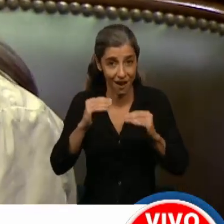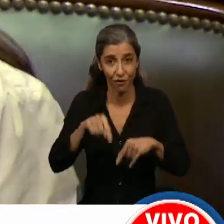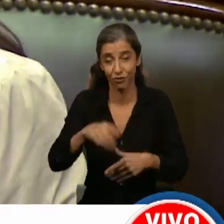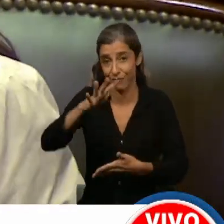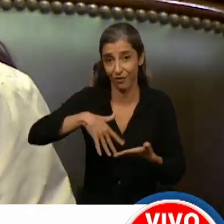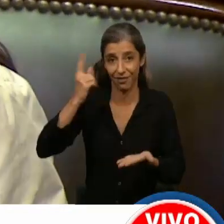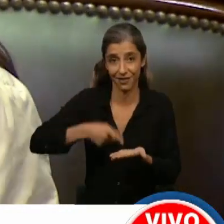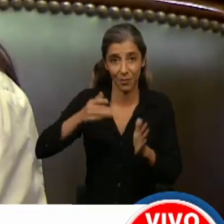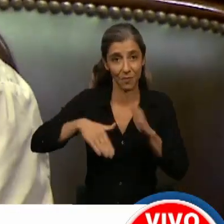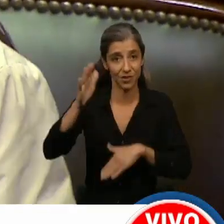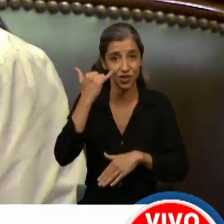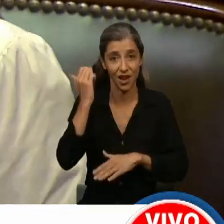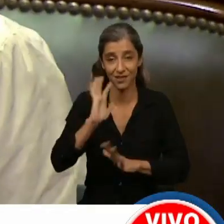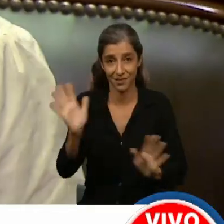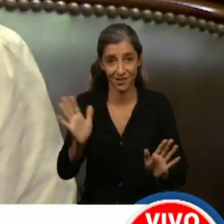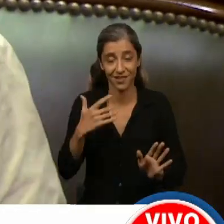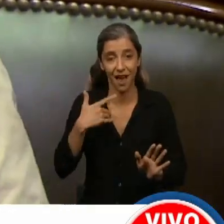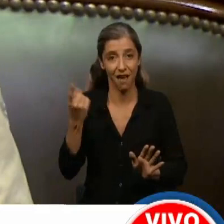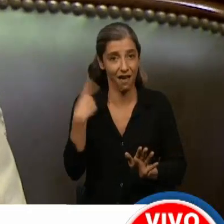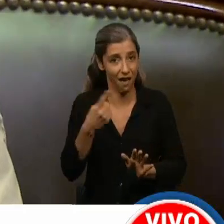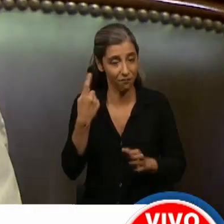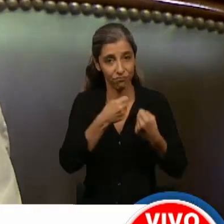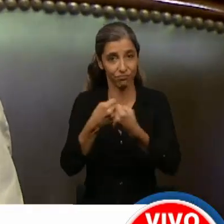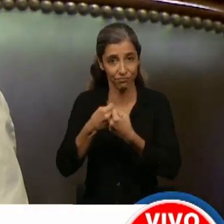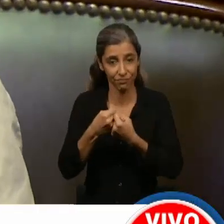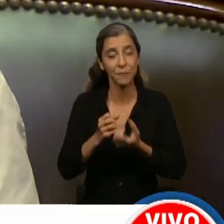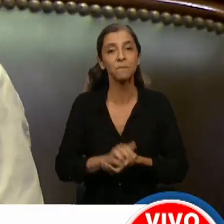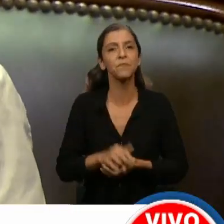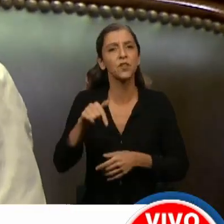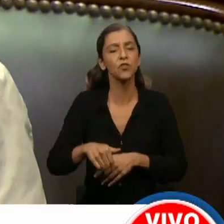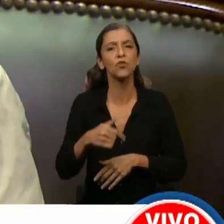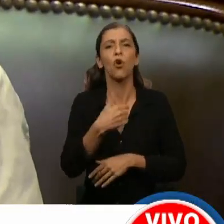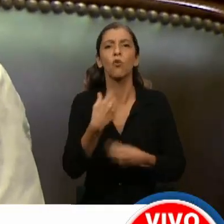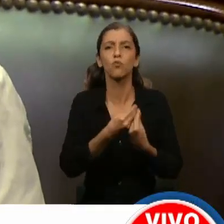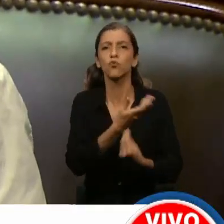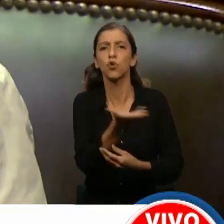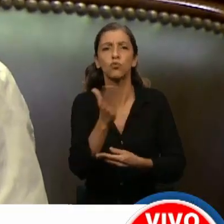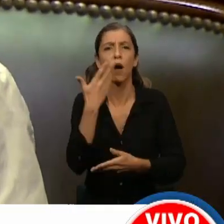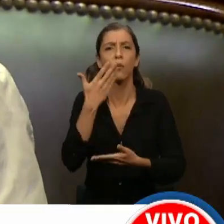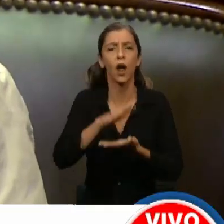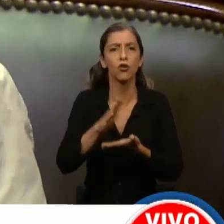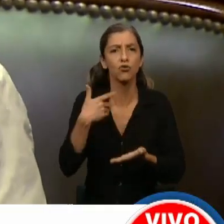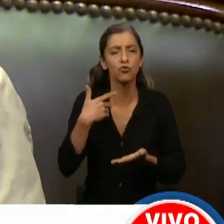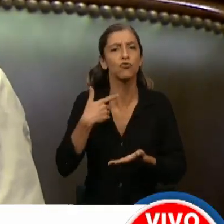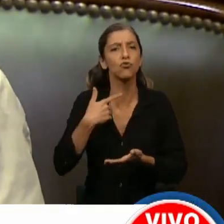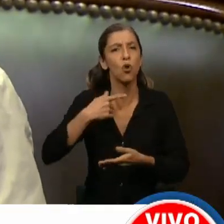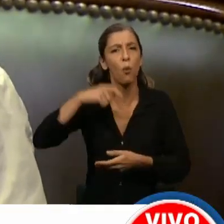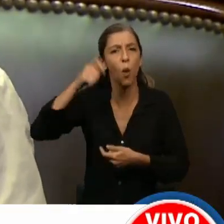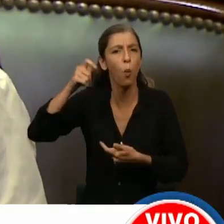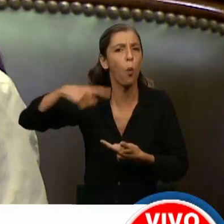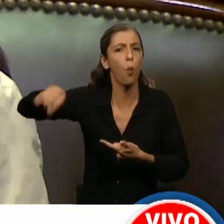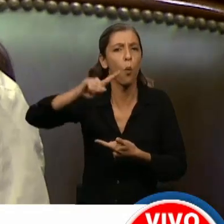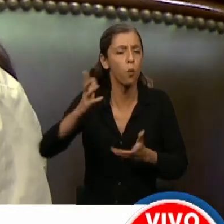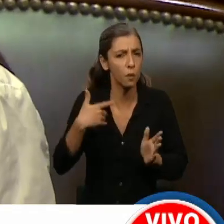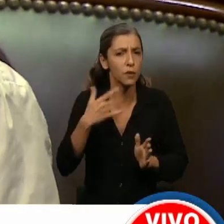mayoría que se ha logrado. Y acá se mencionó durante toda la noche la palabra de los jueces. Hay todavía bolsones de privilegio